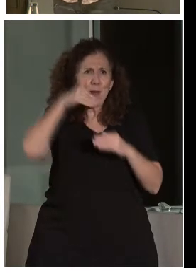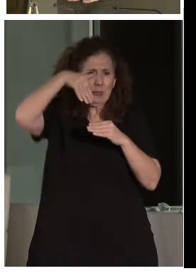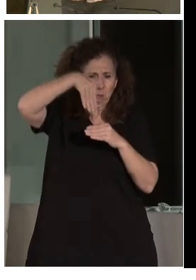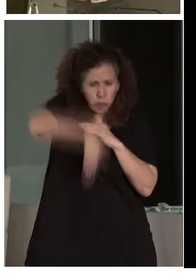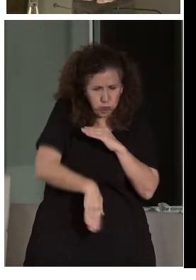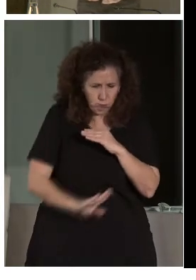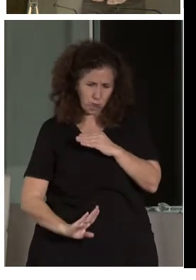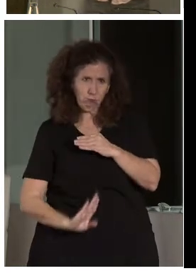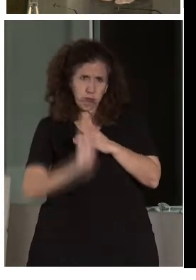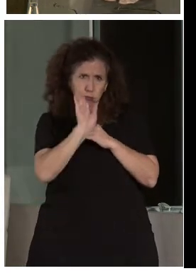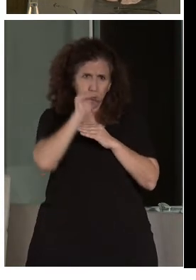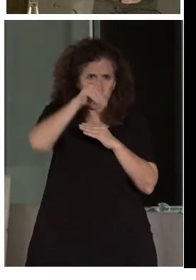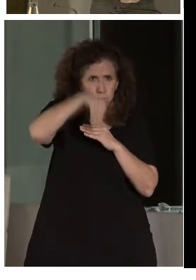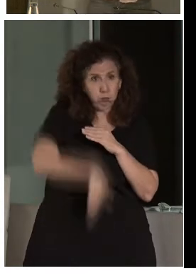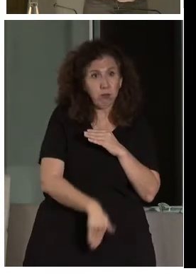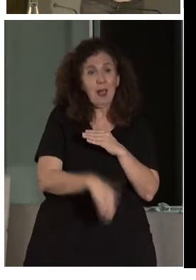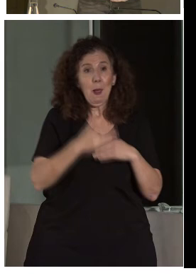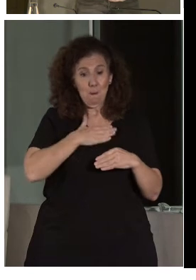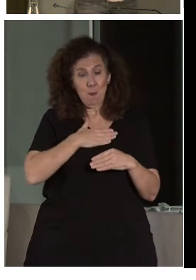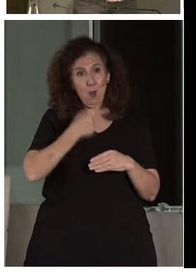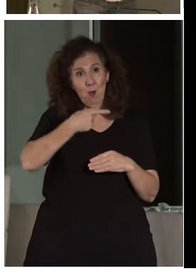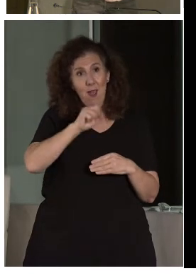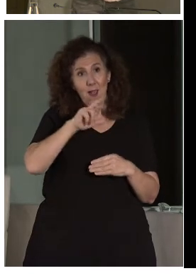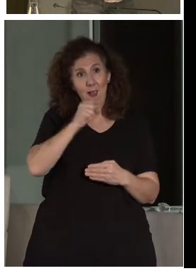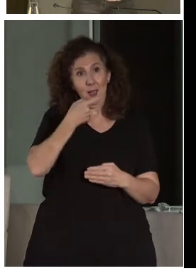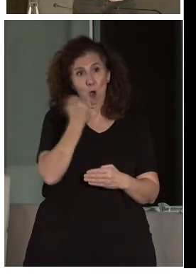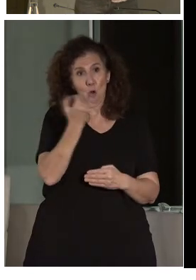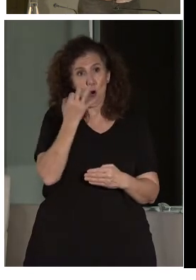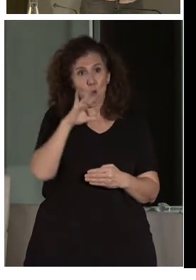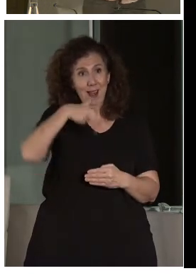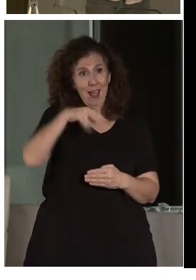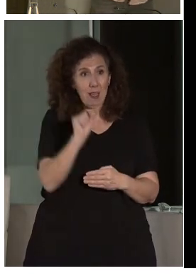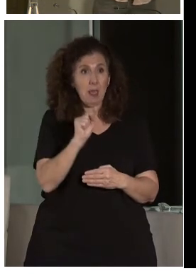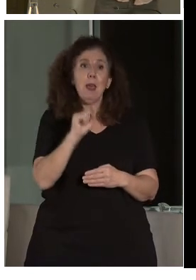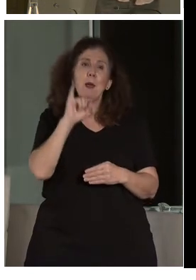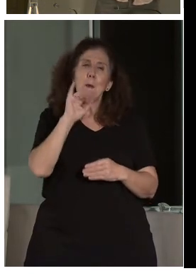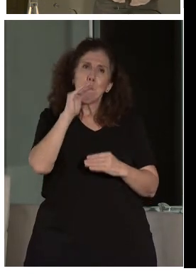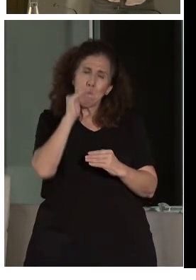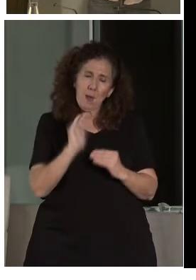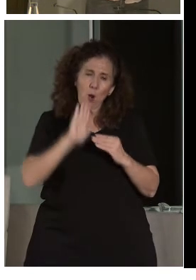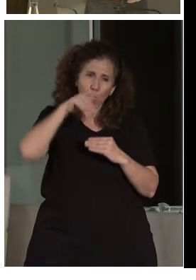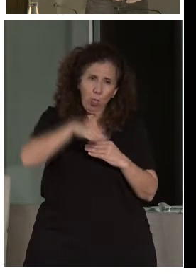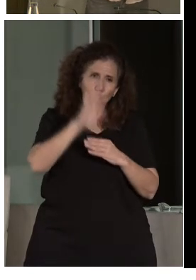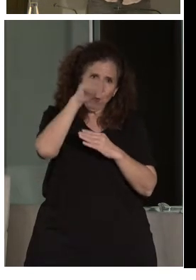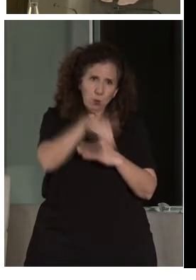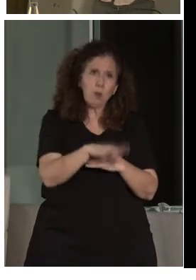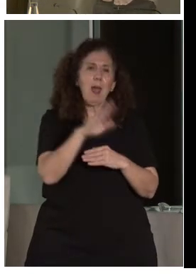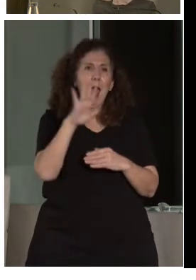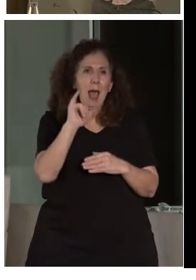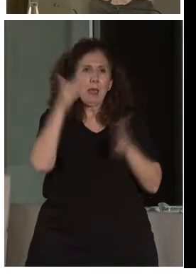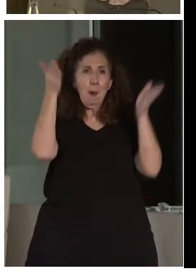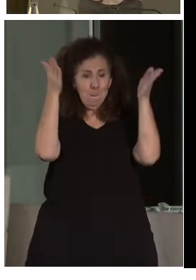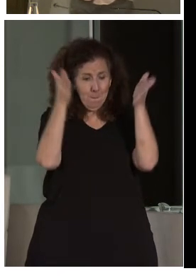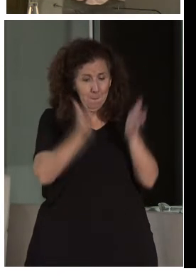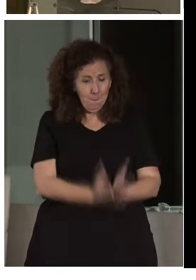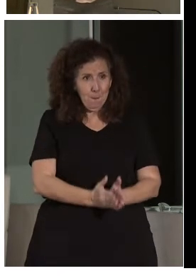jardín, podríamos decir. Es curioso porque en La Gomera el monte es lo más llano, el Parque Nacional es lo más llano, a partir de ahí parten los barrancos, que es lo más